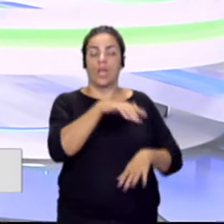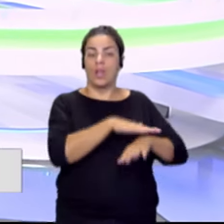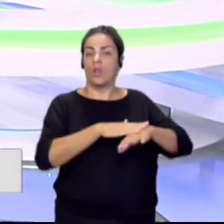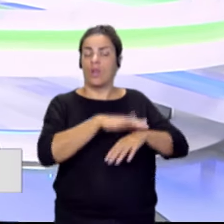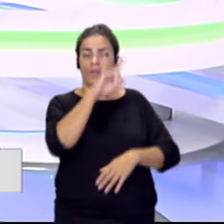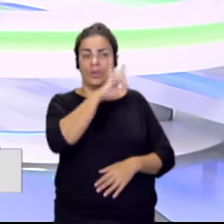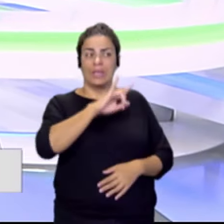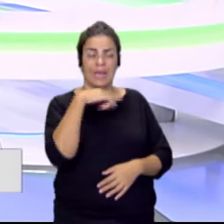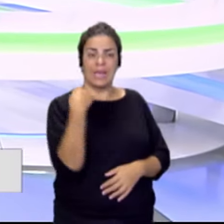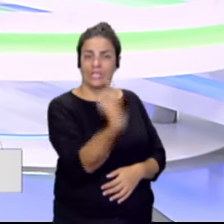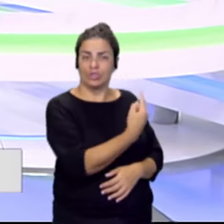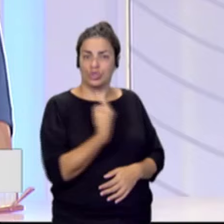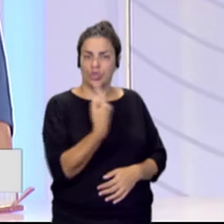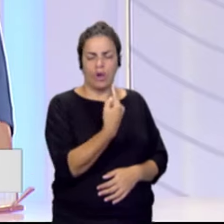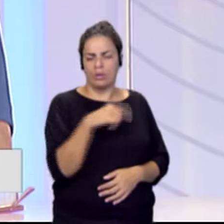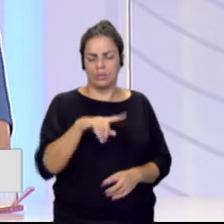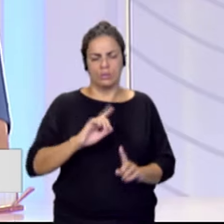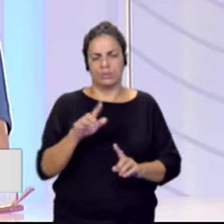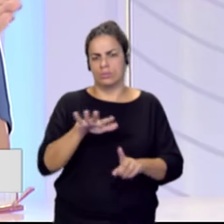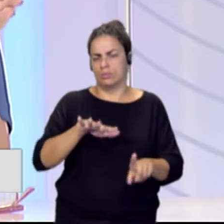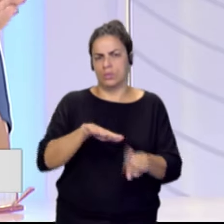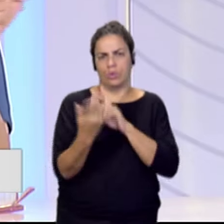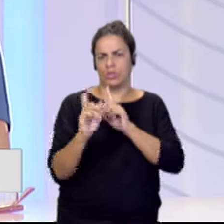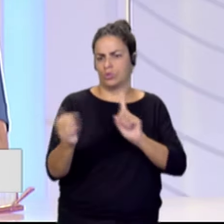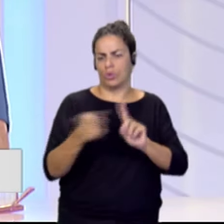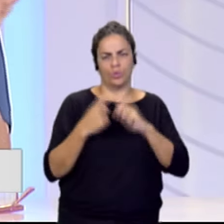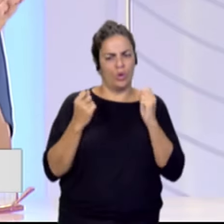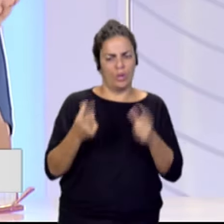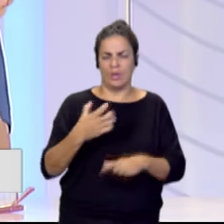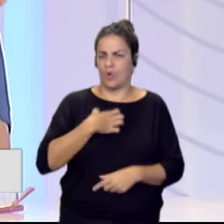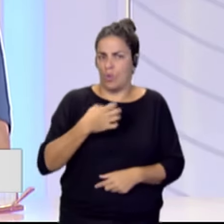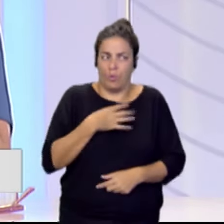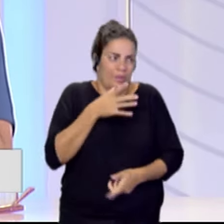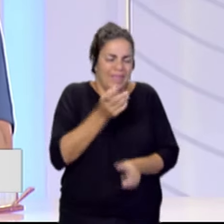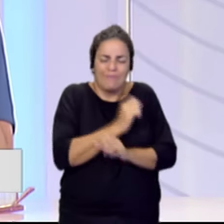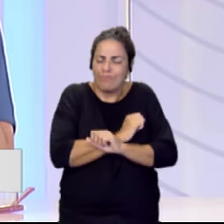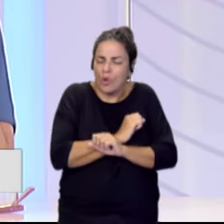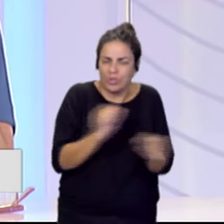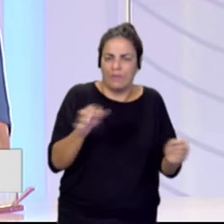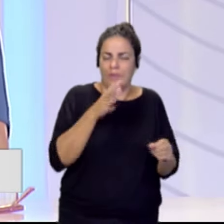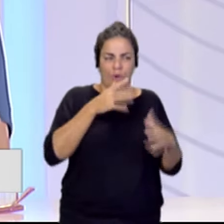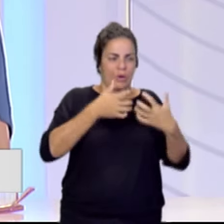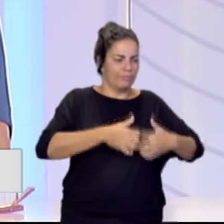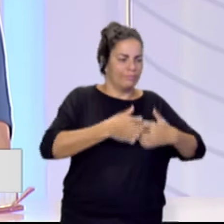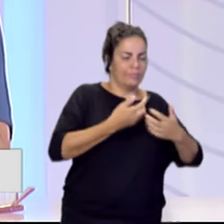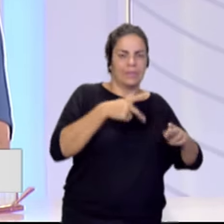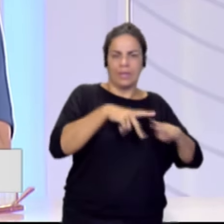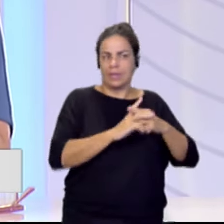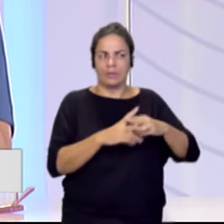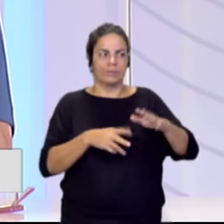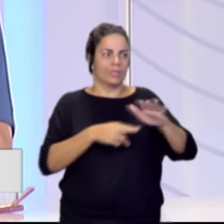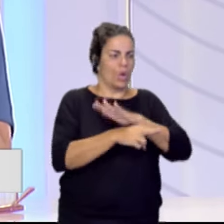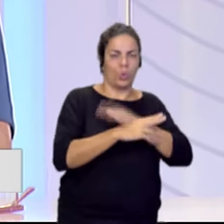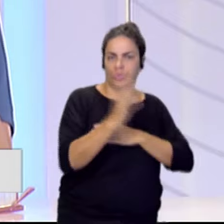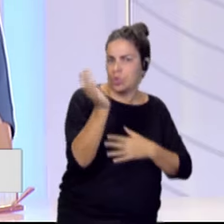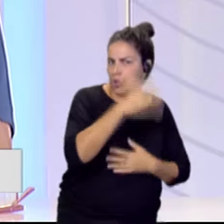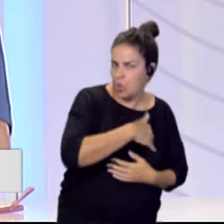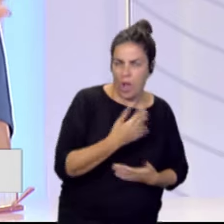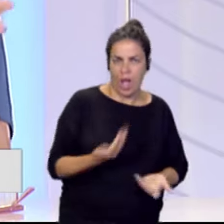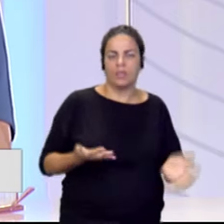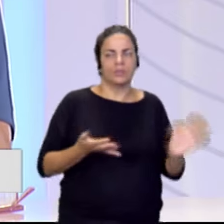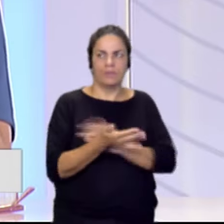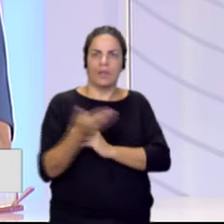puede solucionar esta situación. Es imposible, es inviable, no tiene medios, no tiene mecanismos y más en un territorio como el nuestro. Hay que